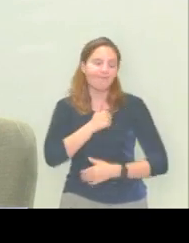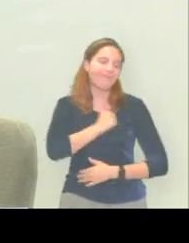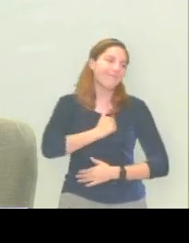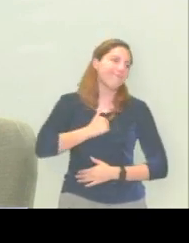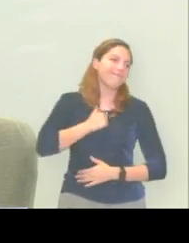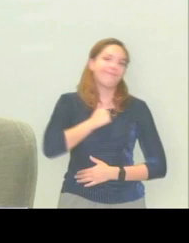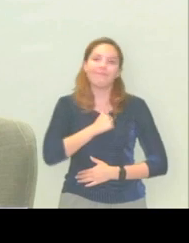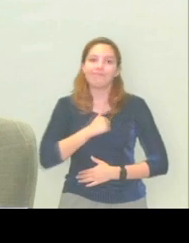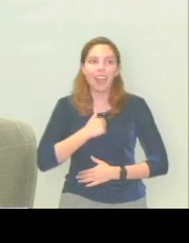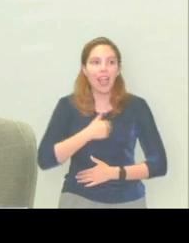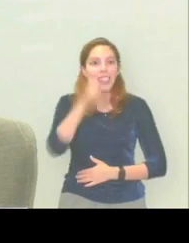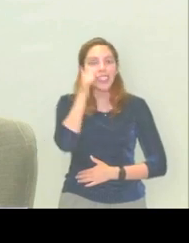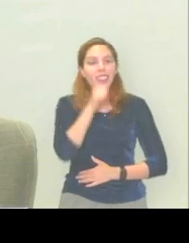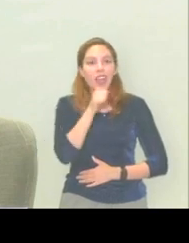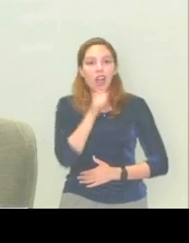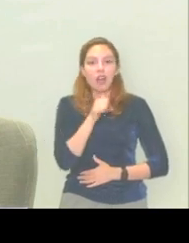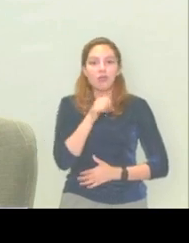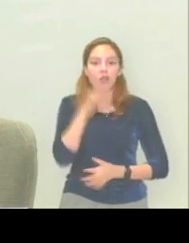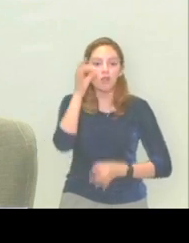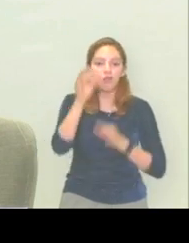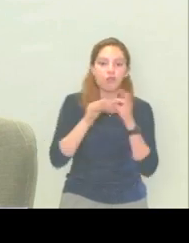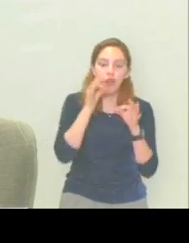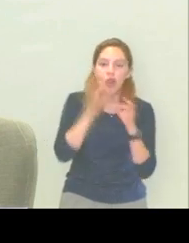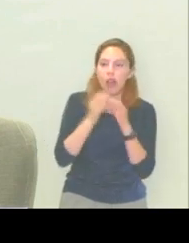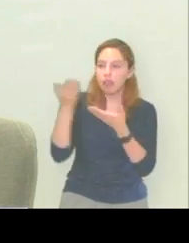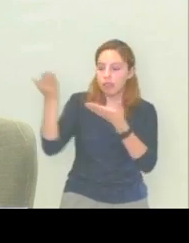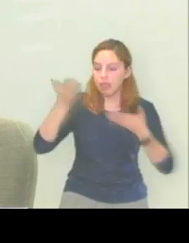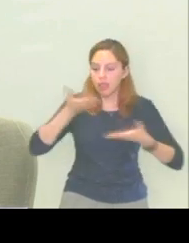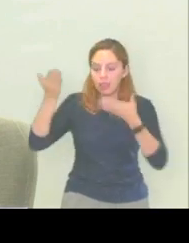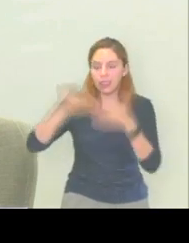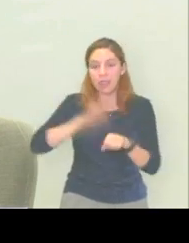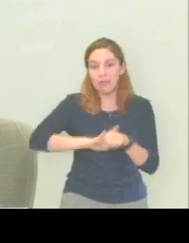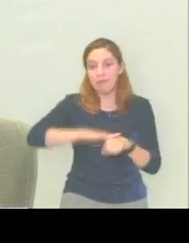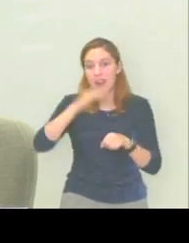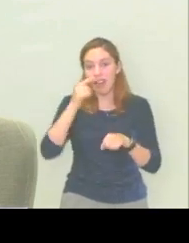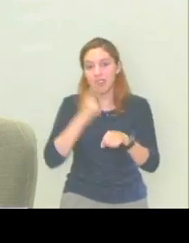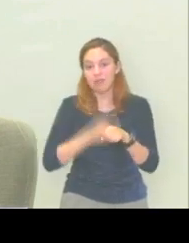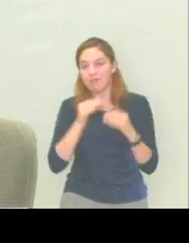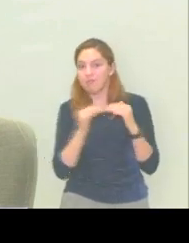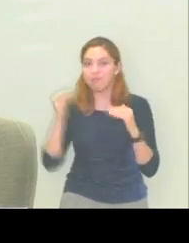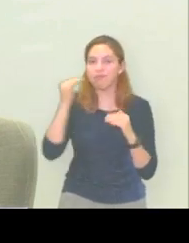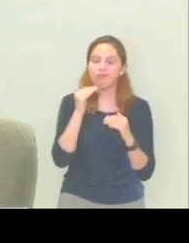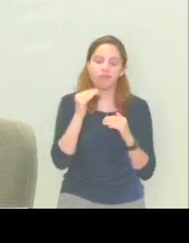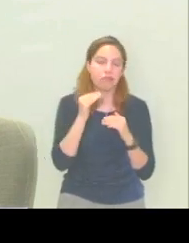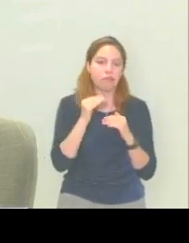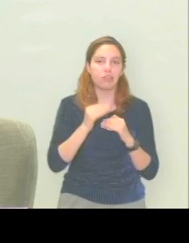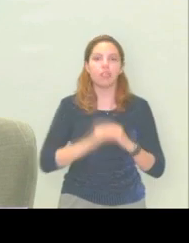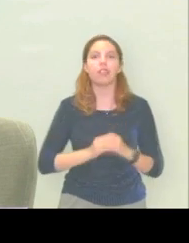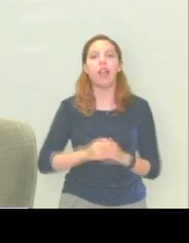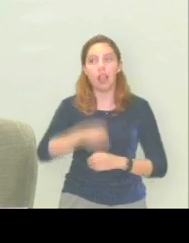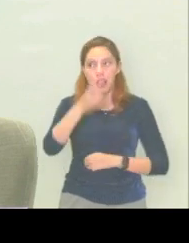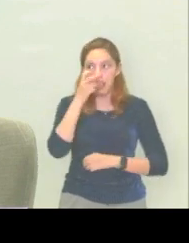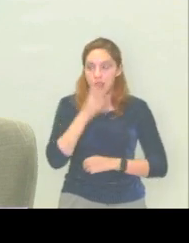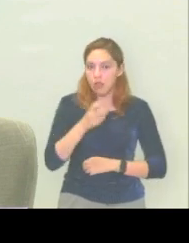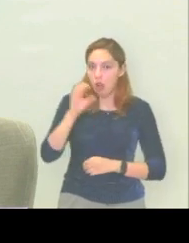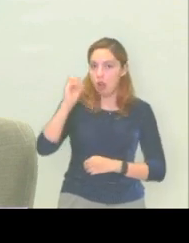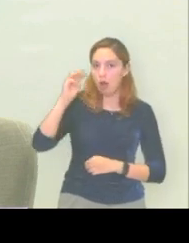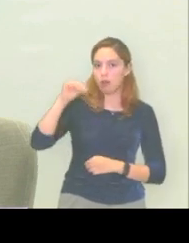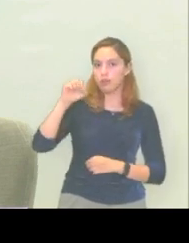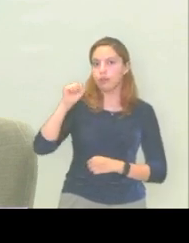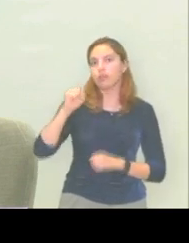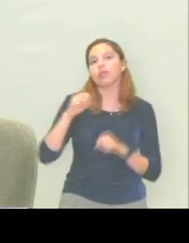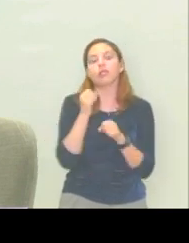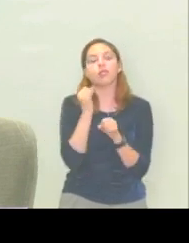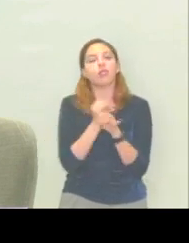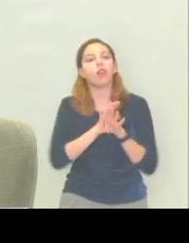nos llegan noticias del extranjero de un incremento de casos importante que, de acuerdo con los reportes de la Organización